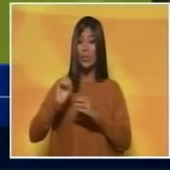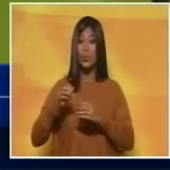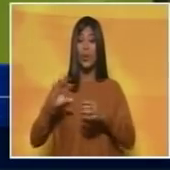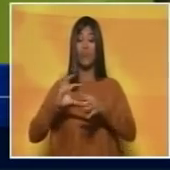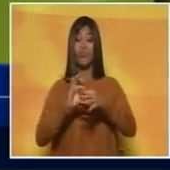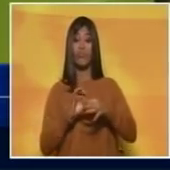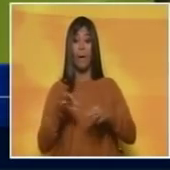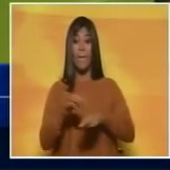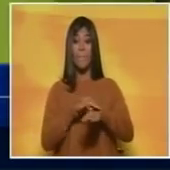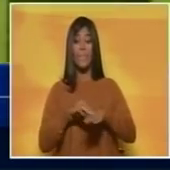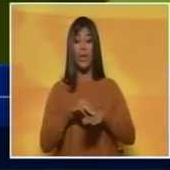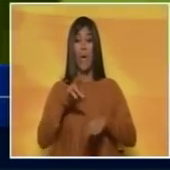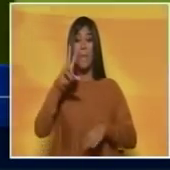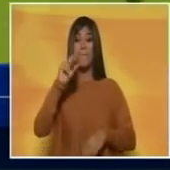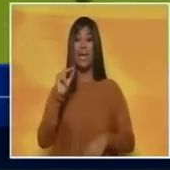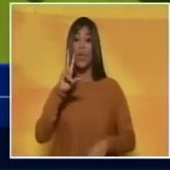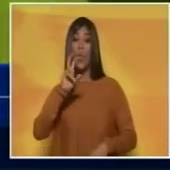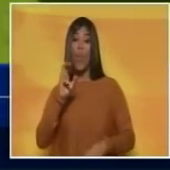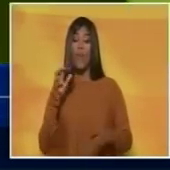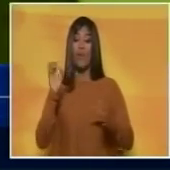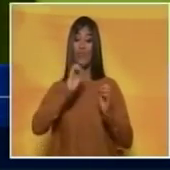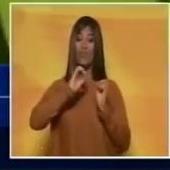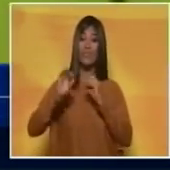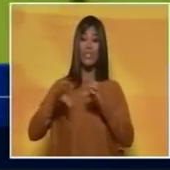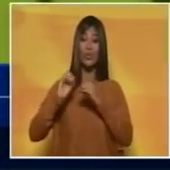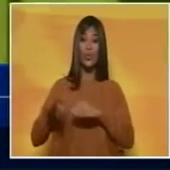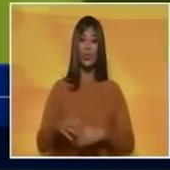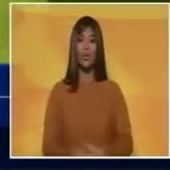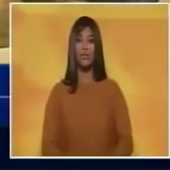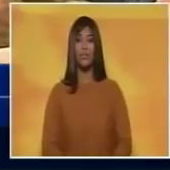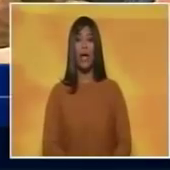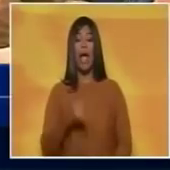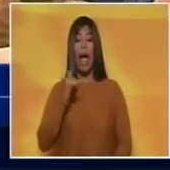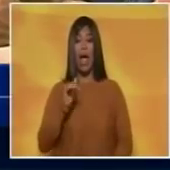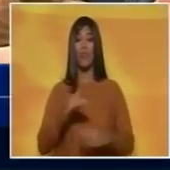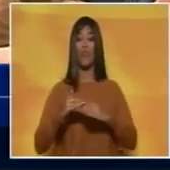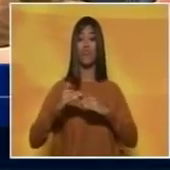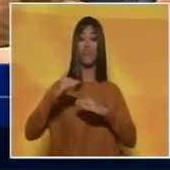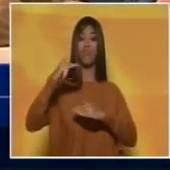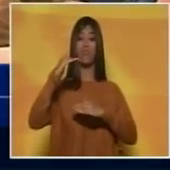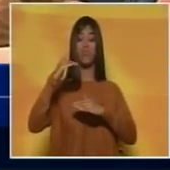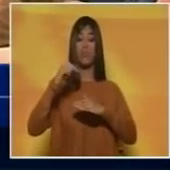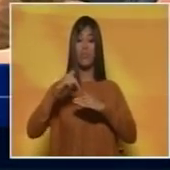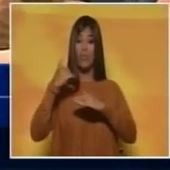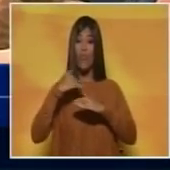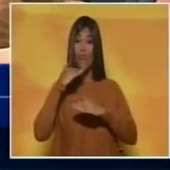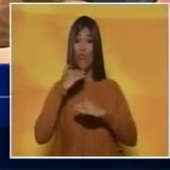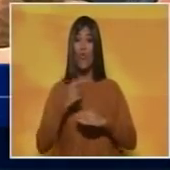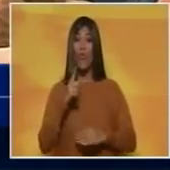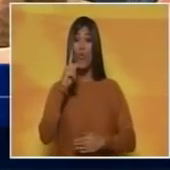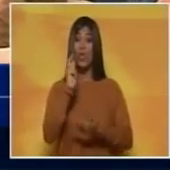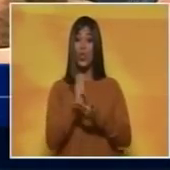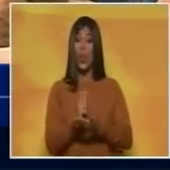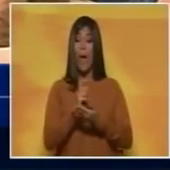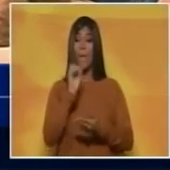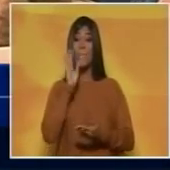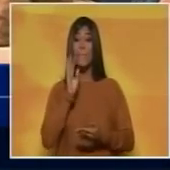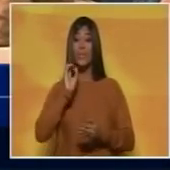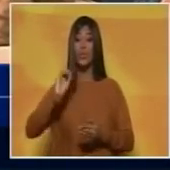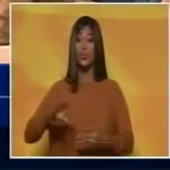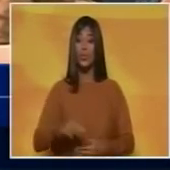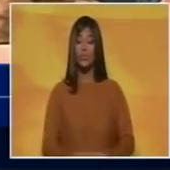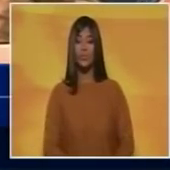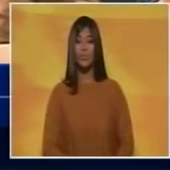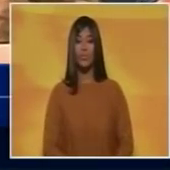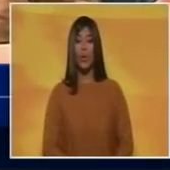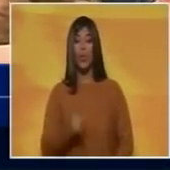del ministro 20 nuevos contenedores que tienen una capacidad cada uno de ellos de una tonelada de desechos